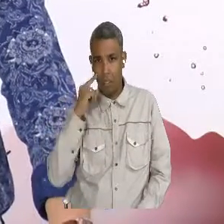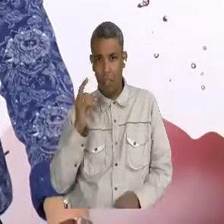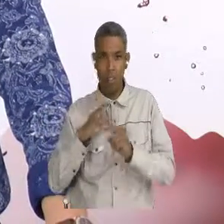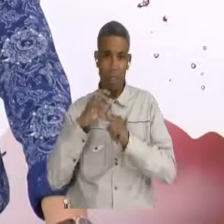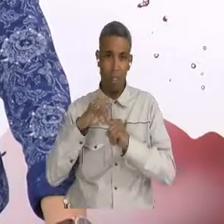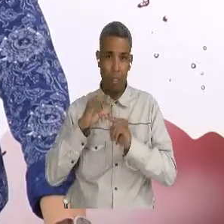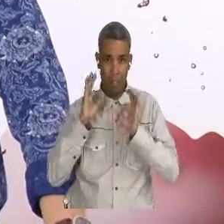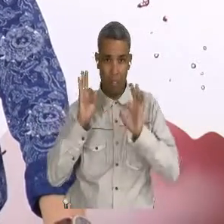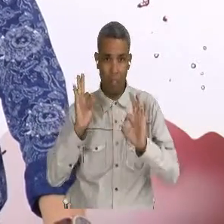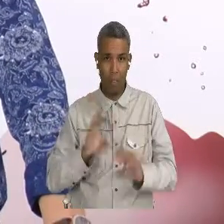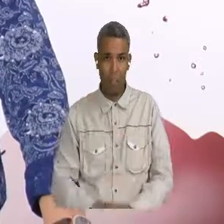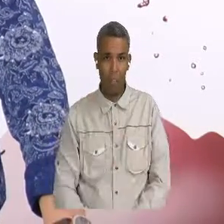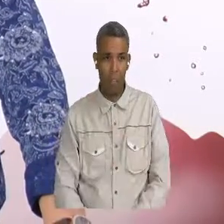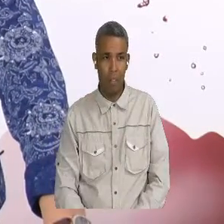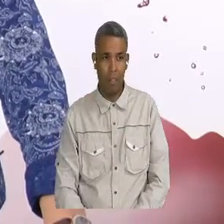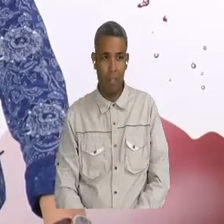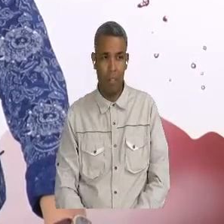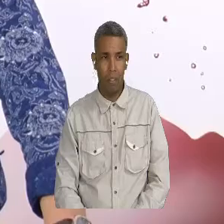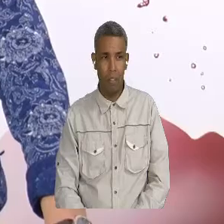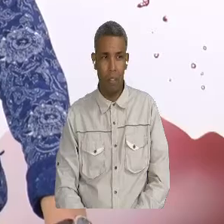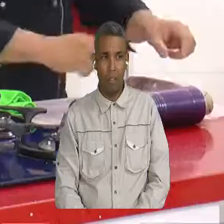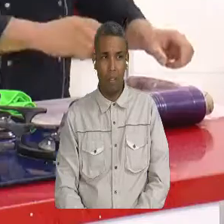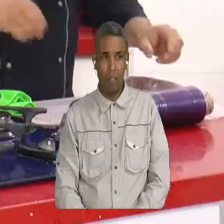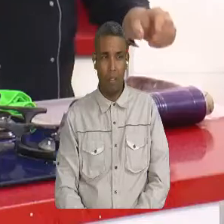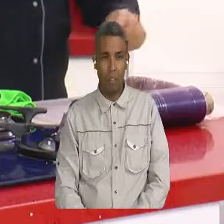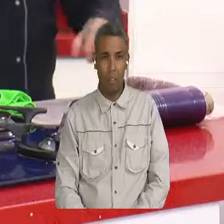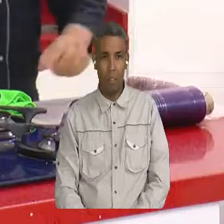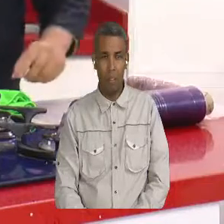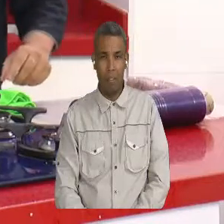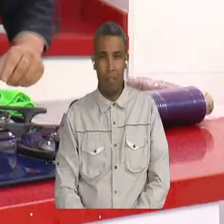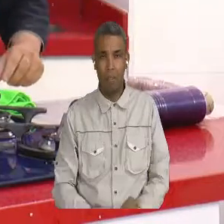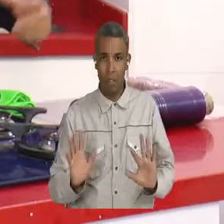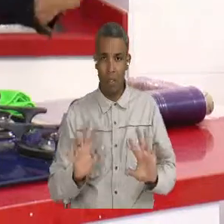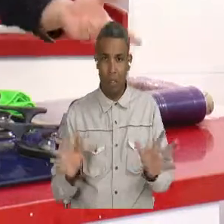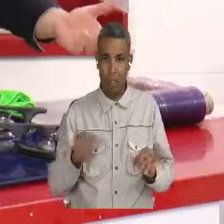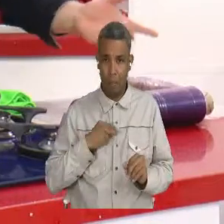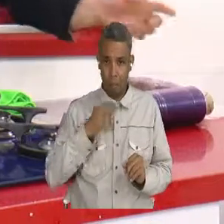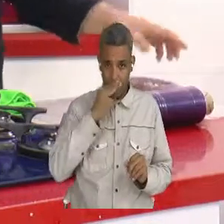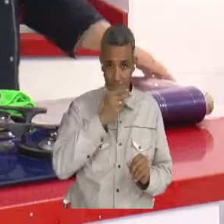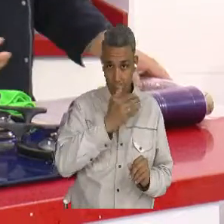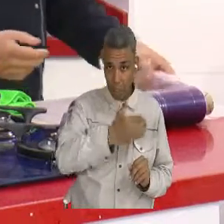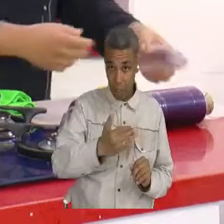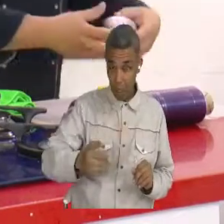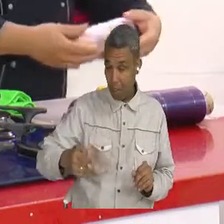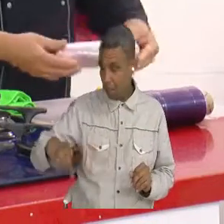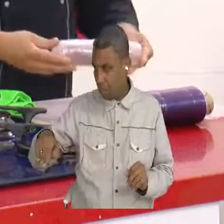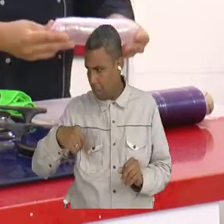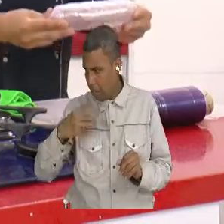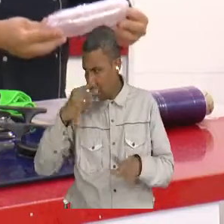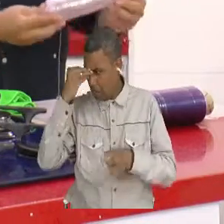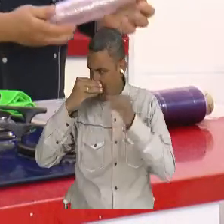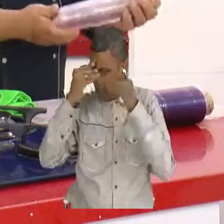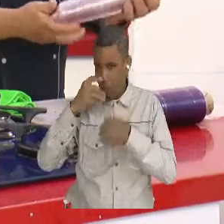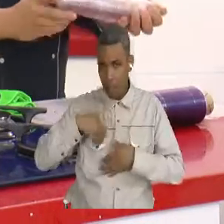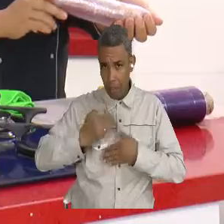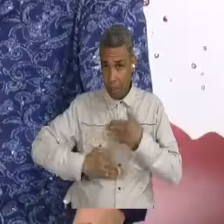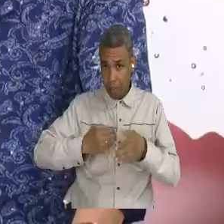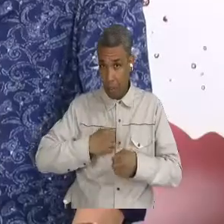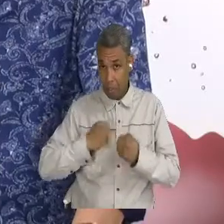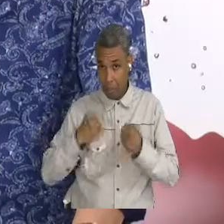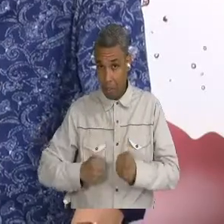de Barrancabermeja. Ah, no, qué chévere, Andrés. O sea, ya los alumnos están dando sus frutos. Están dando muy buenos frutos, un fruto